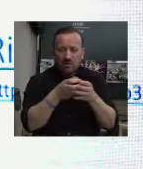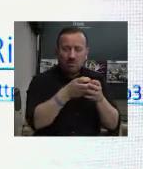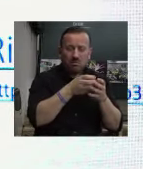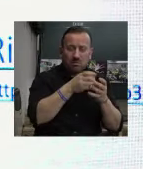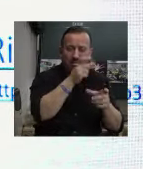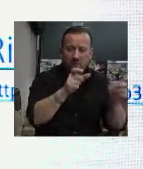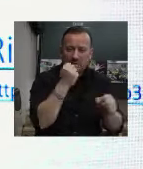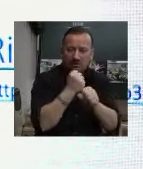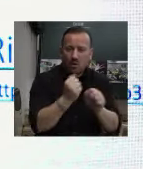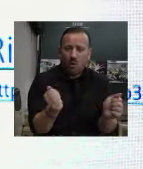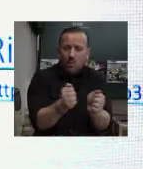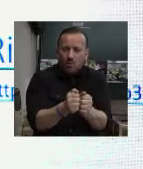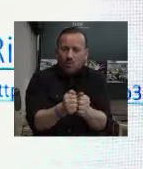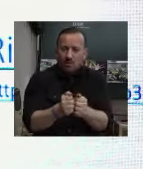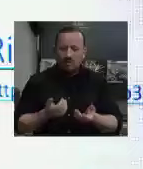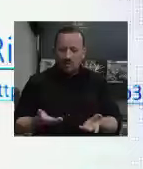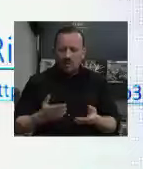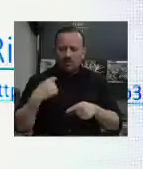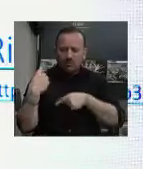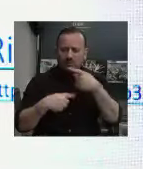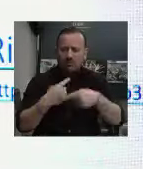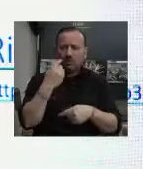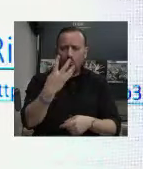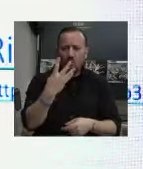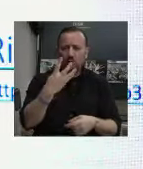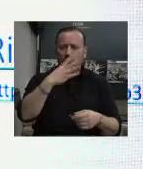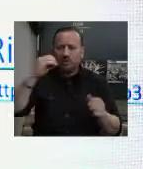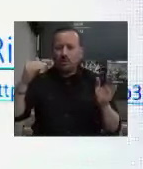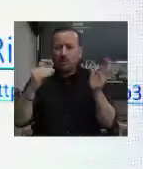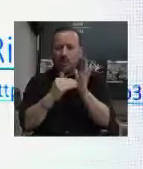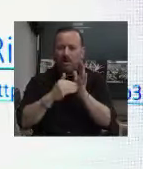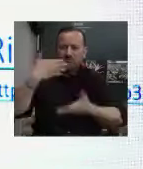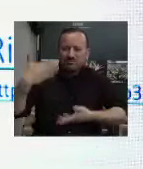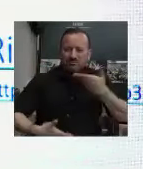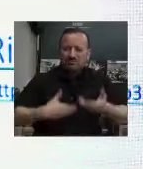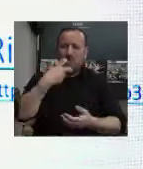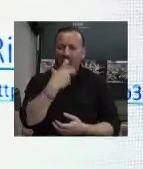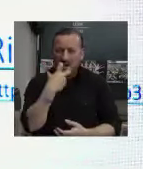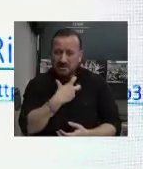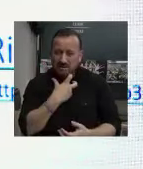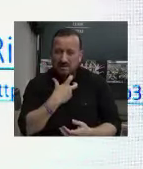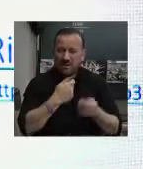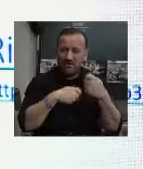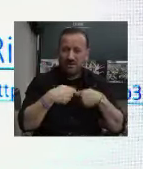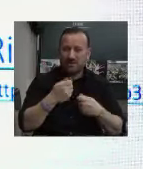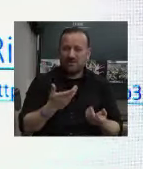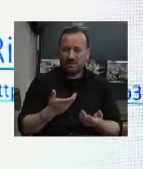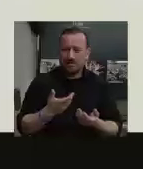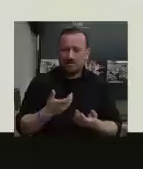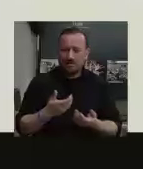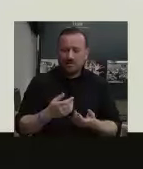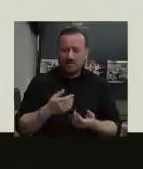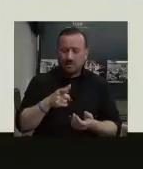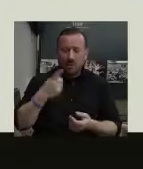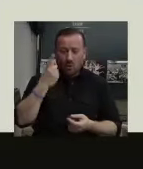trabajan juntas producen 400,000 toneladas de manzanas y quienes